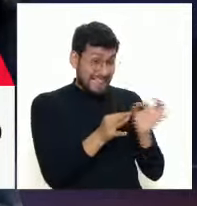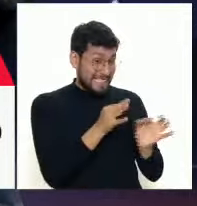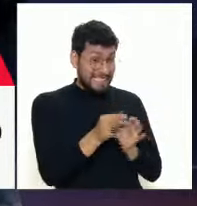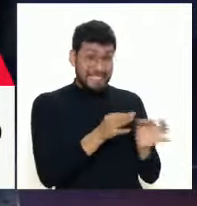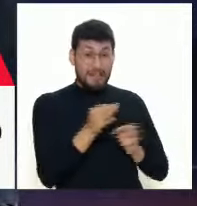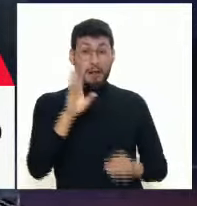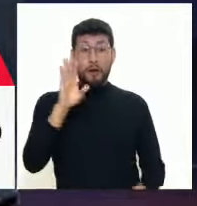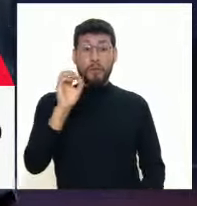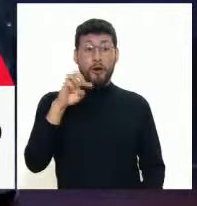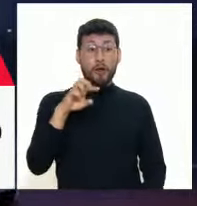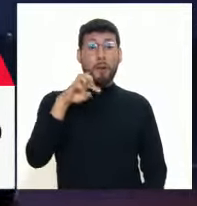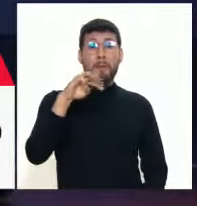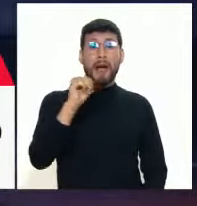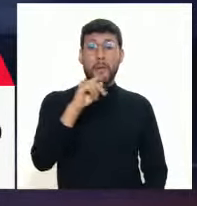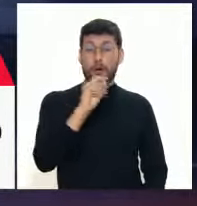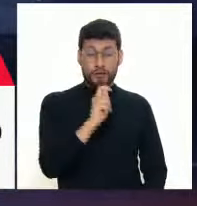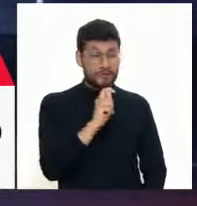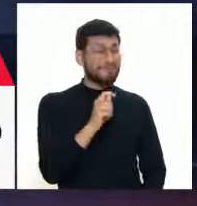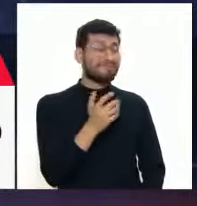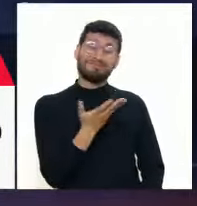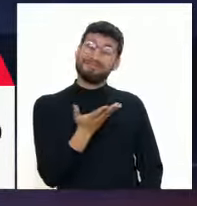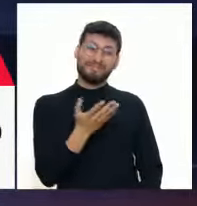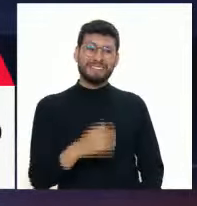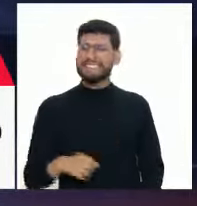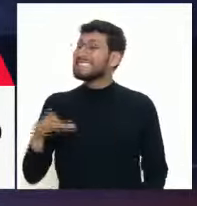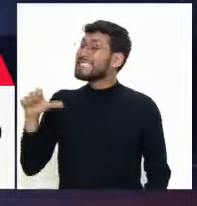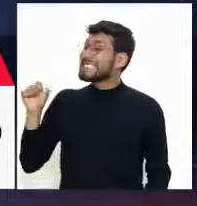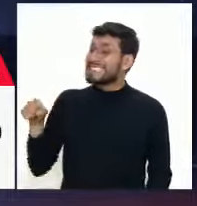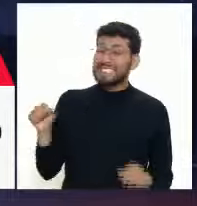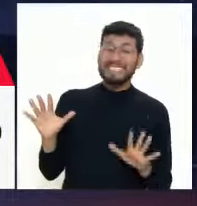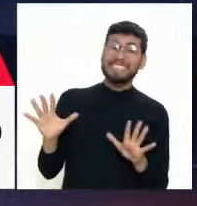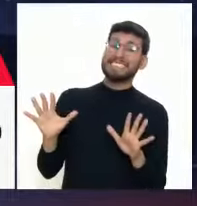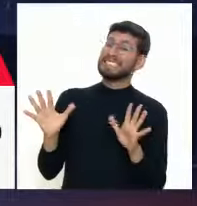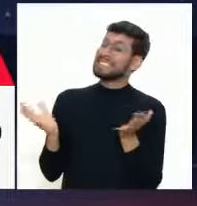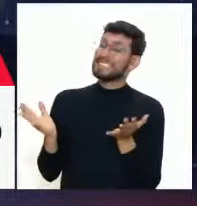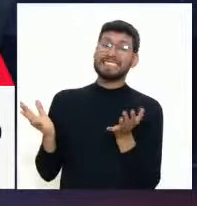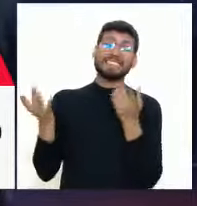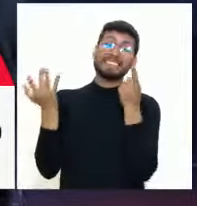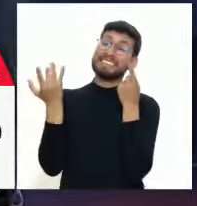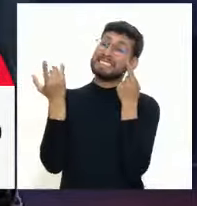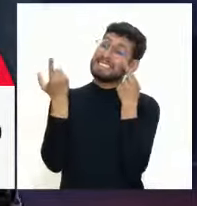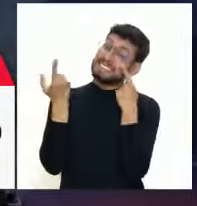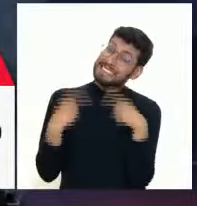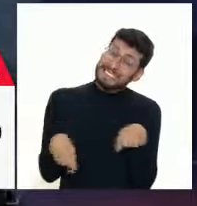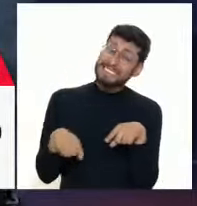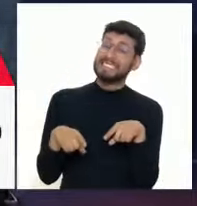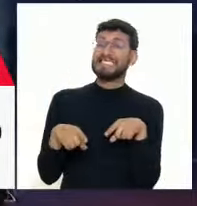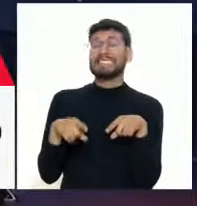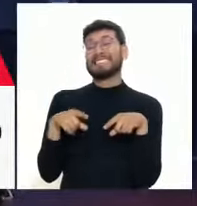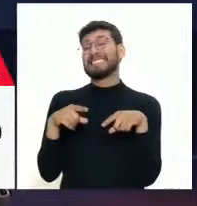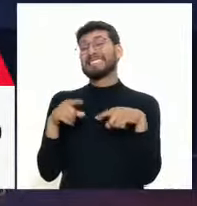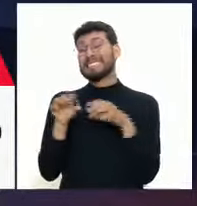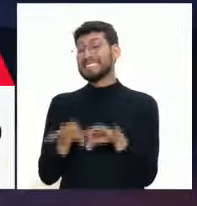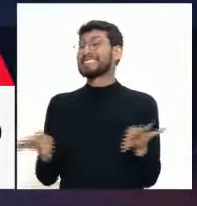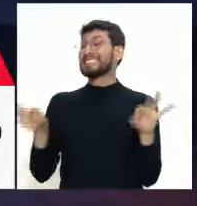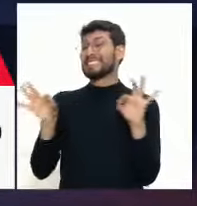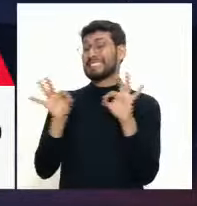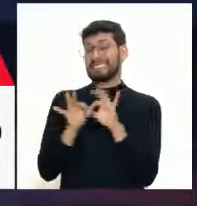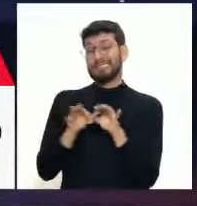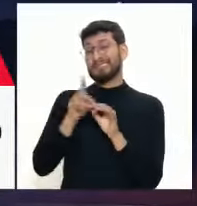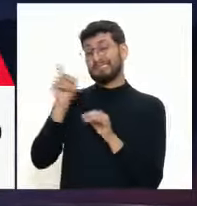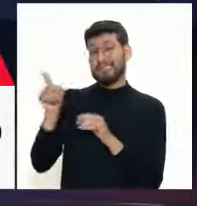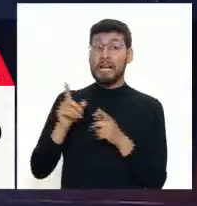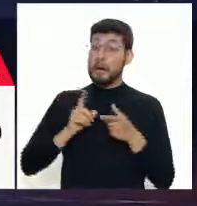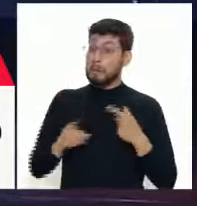sobre Blood Mapot. Un pequeño detalle. Sí, lo que pasa es que ha sucedido algo muy importante con